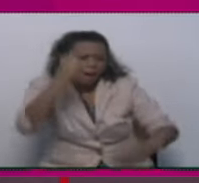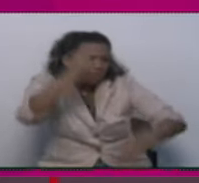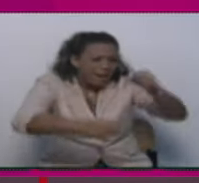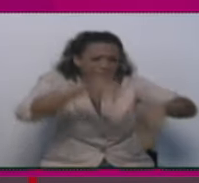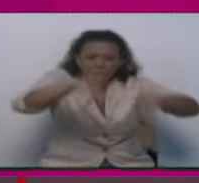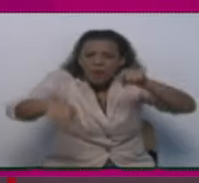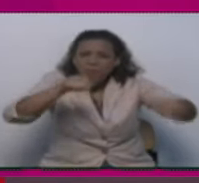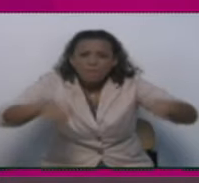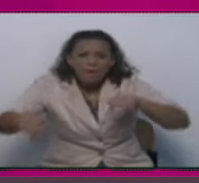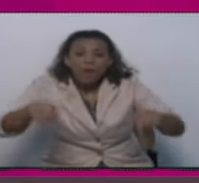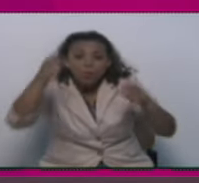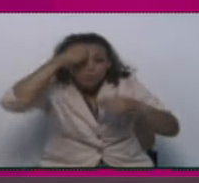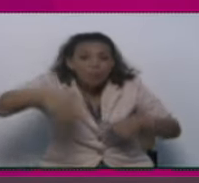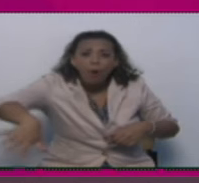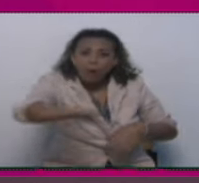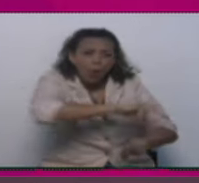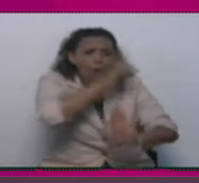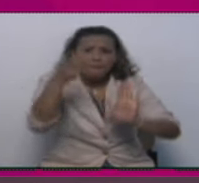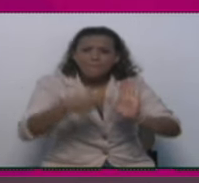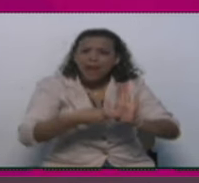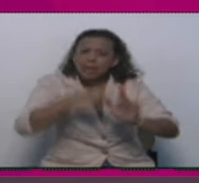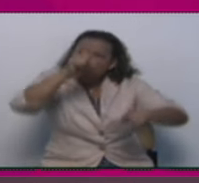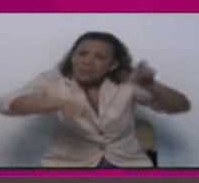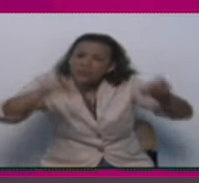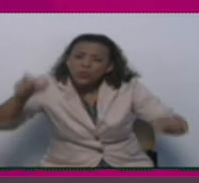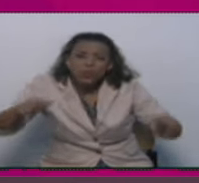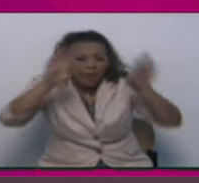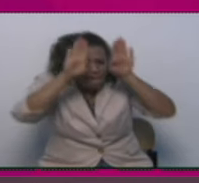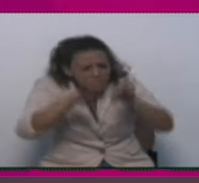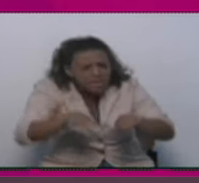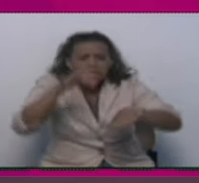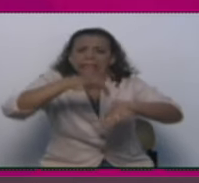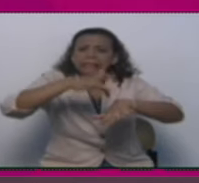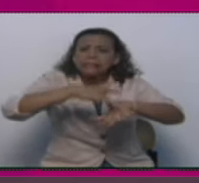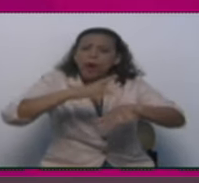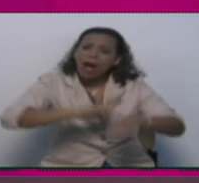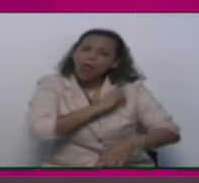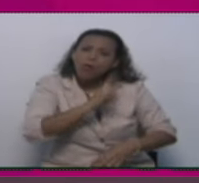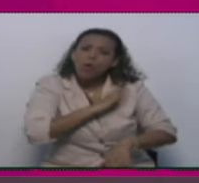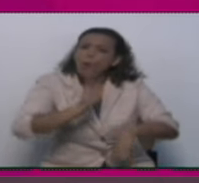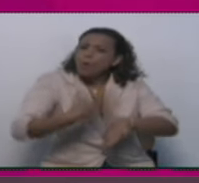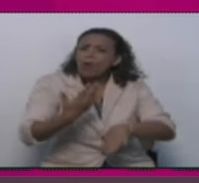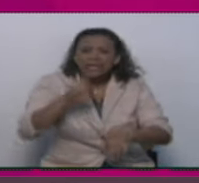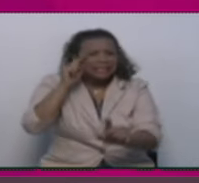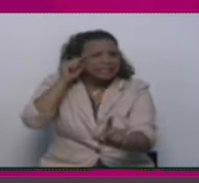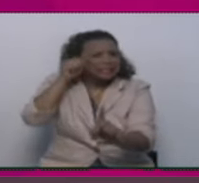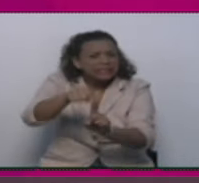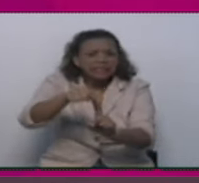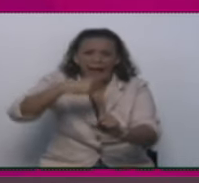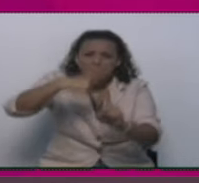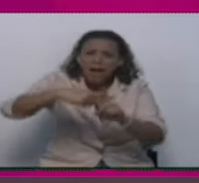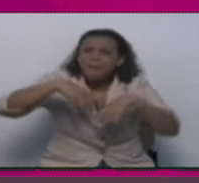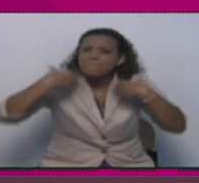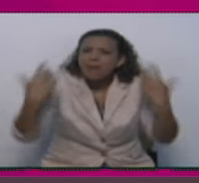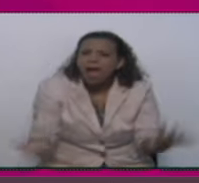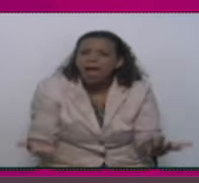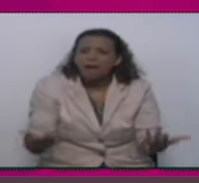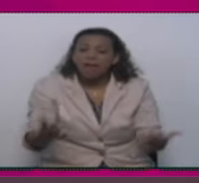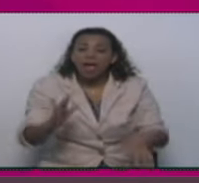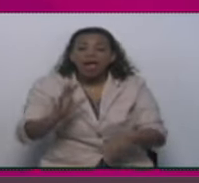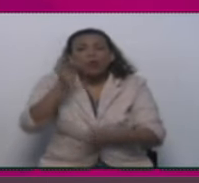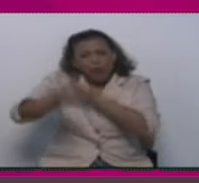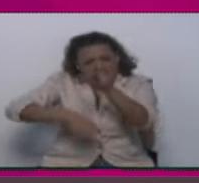bombardeando unos pueblos completos con unas mezquitas sagradas? ¿Para qué están siguiendo con eso? Lo que quiero